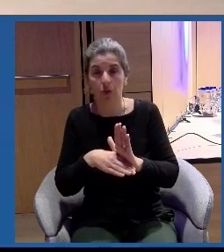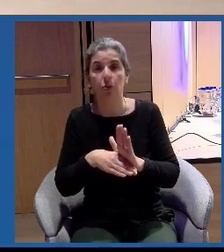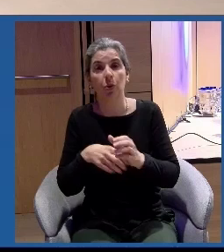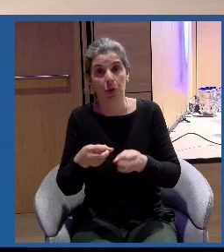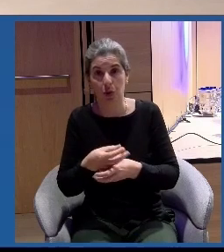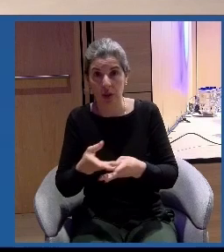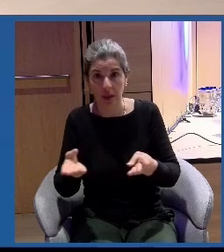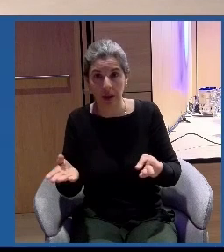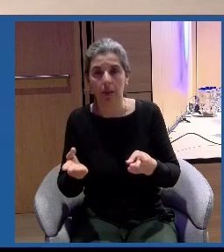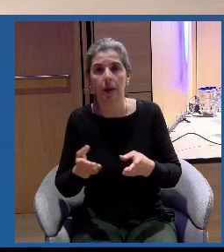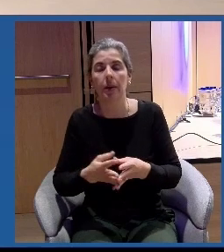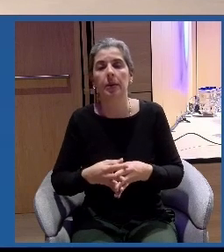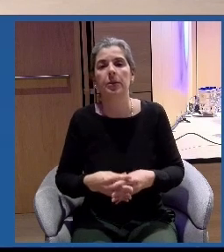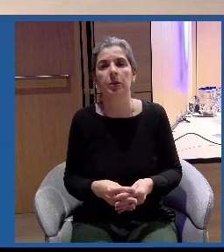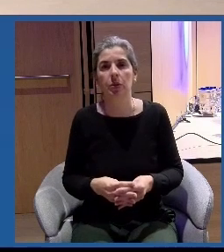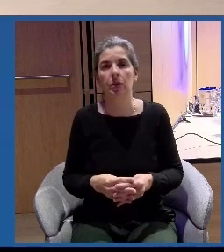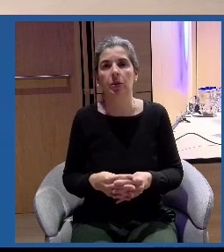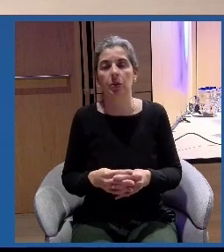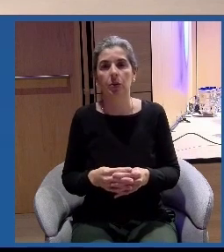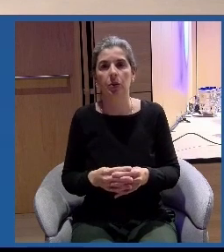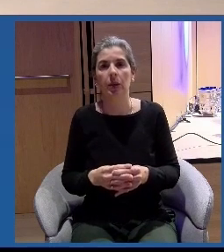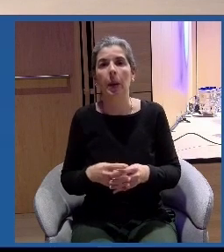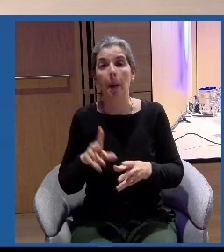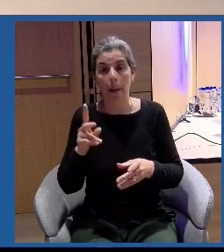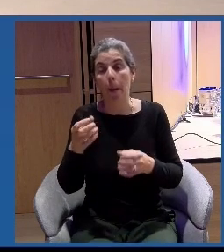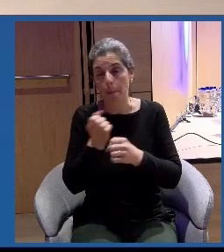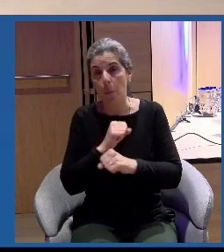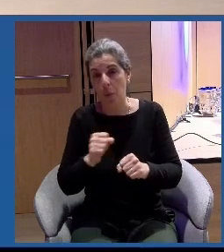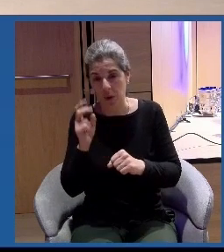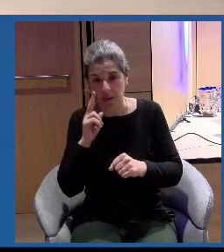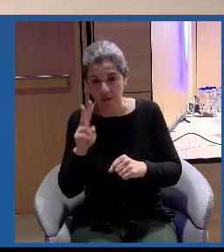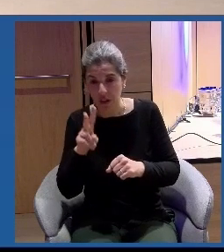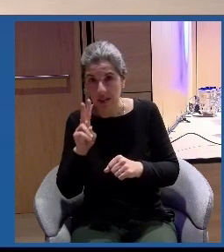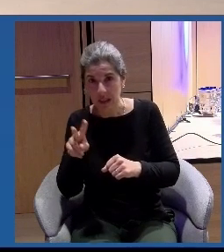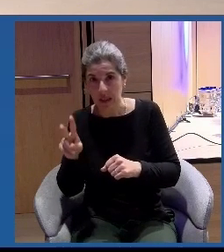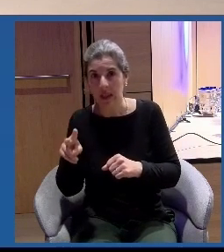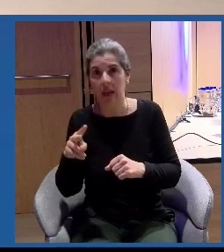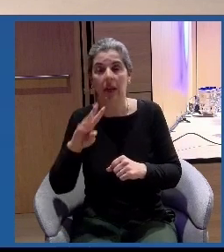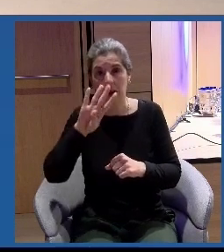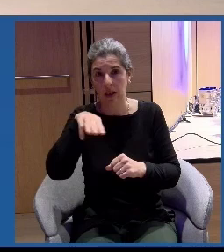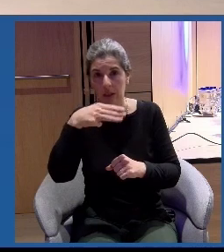les dejo planteada la visita al portal.